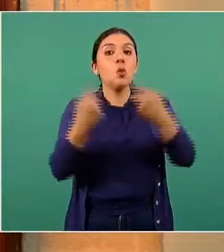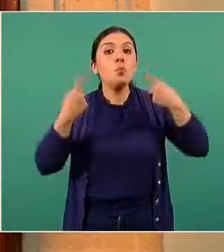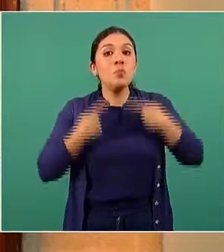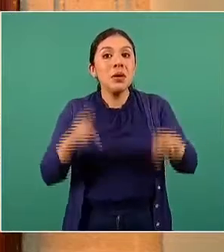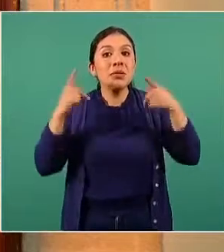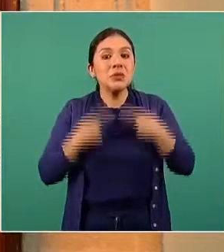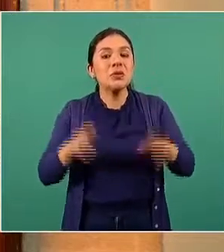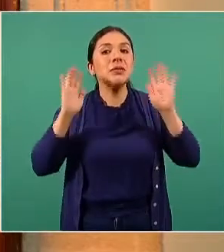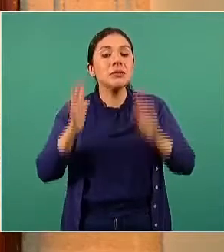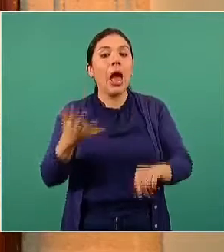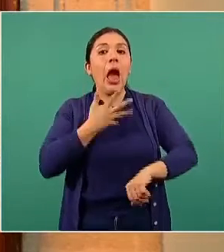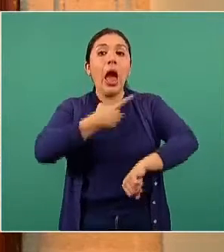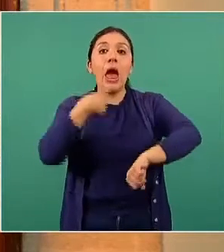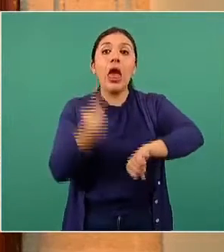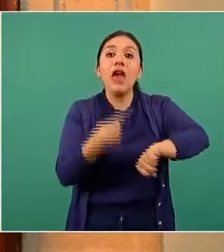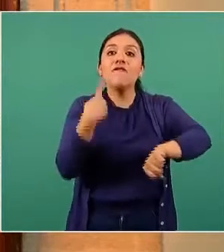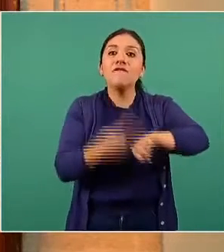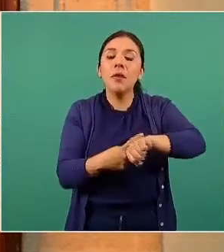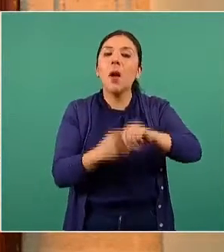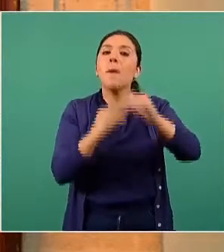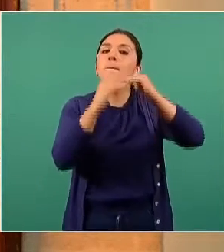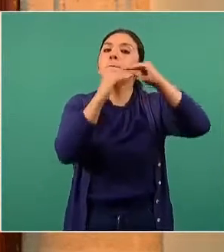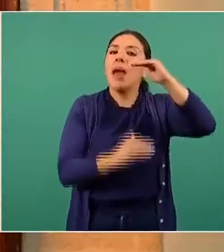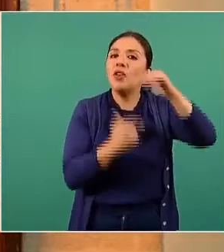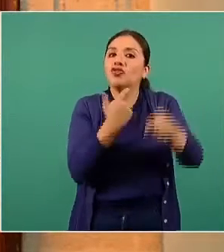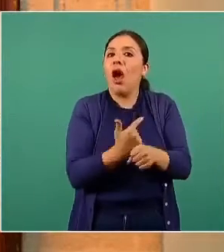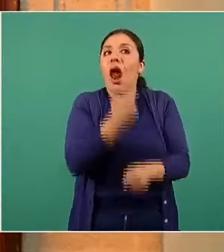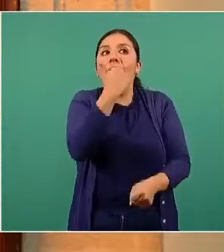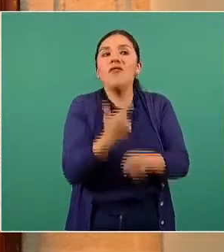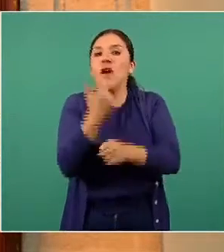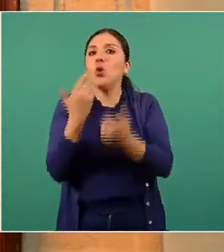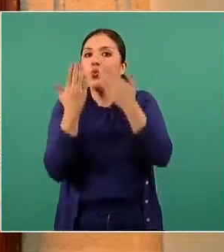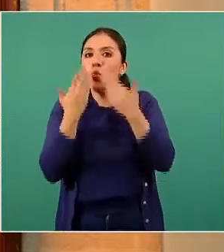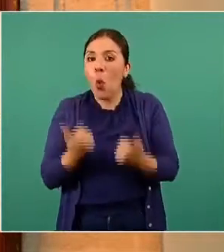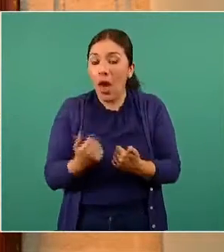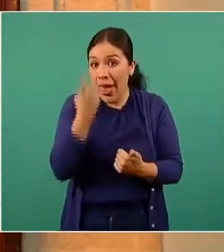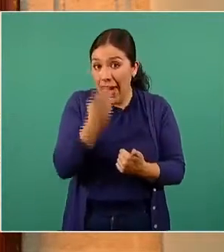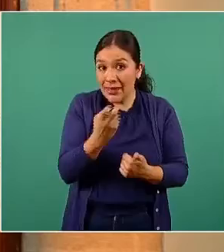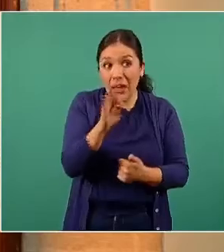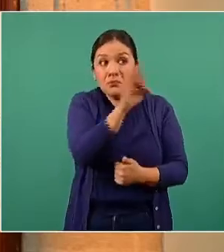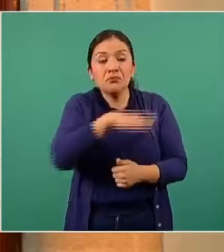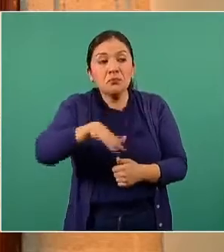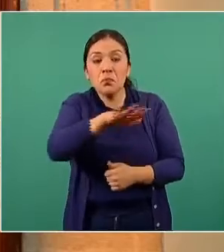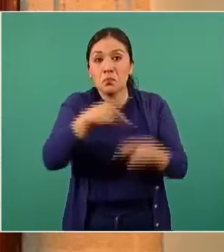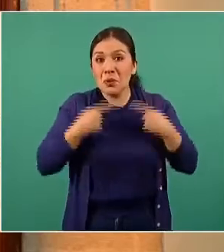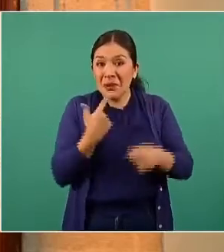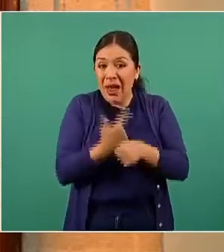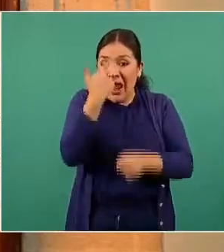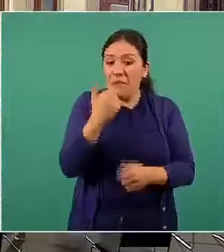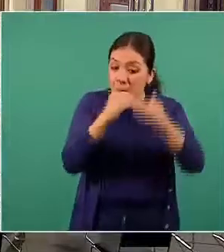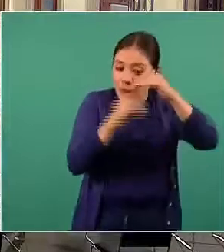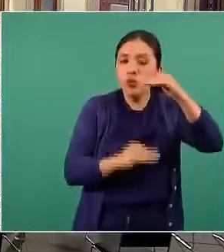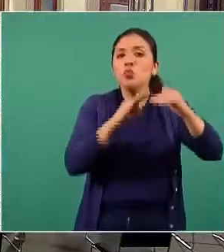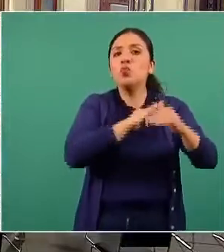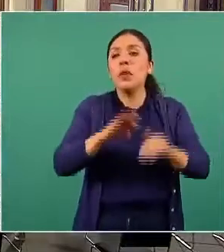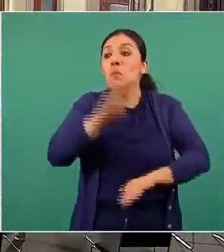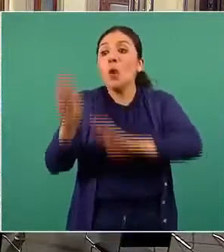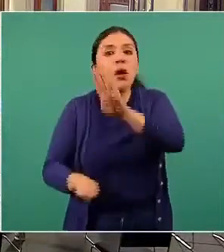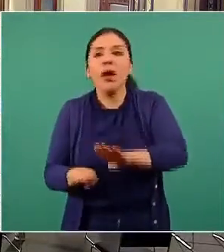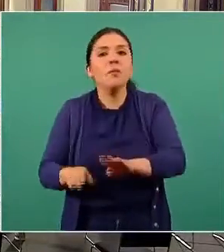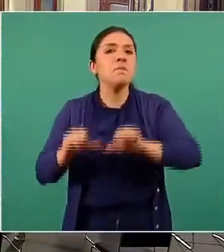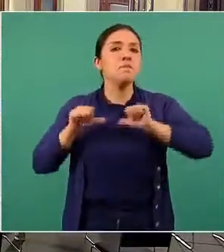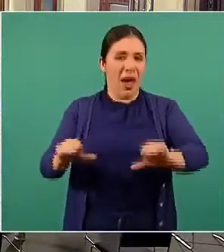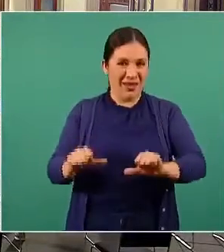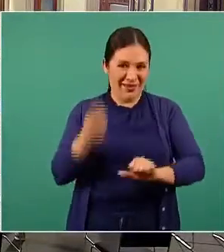vez están enfermando de menos gravedad y por lo tanto tienen menos riesgo de fallecer.